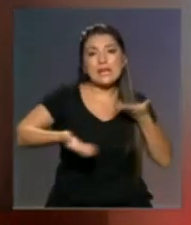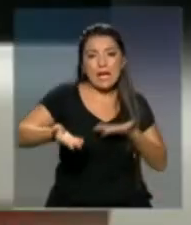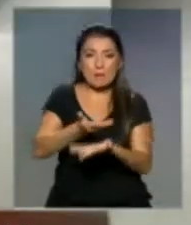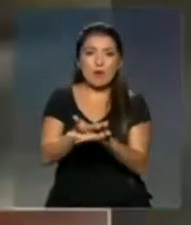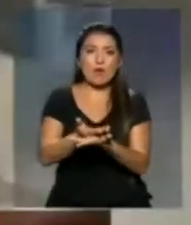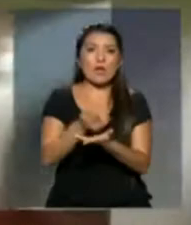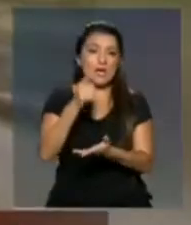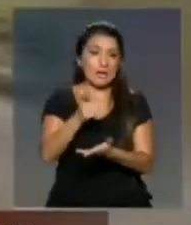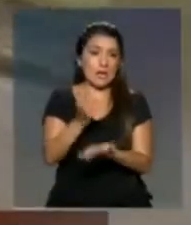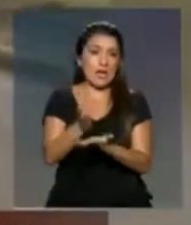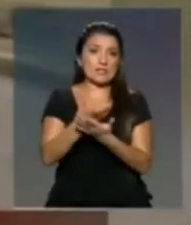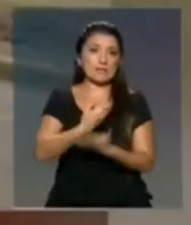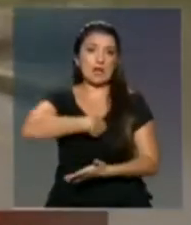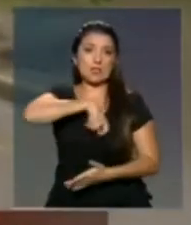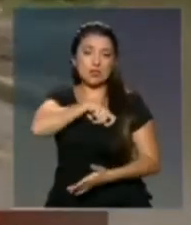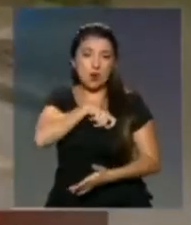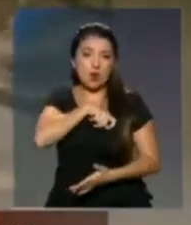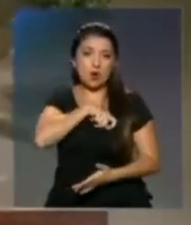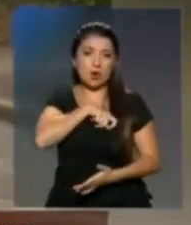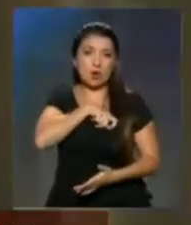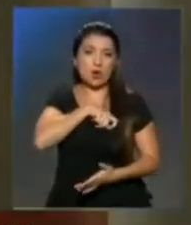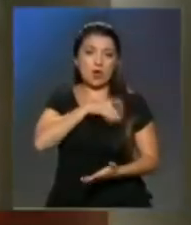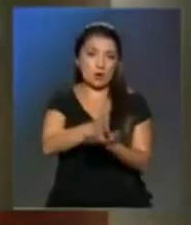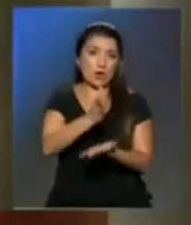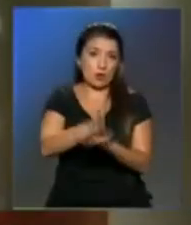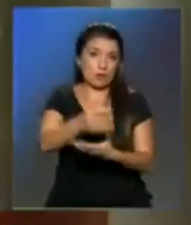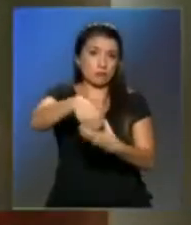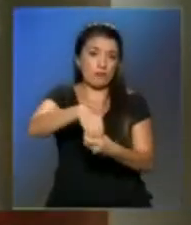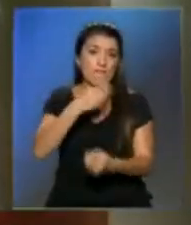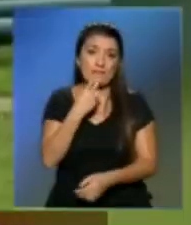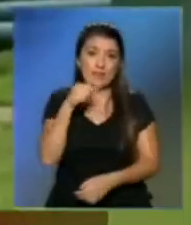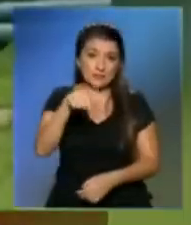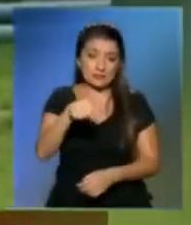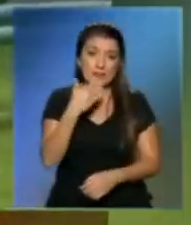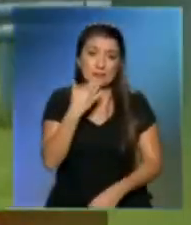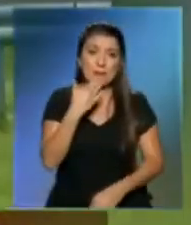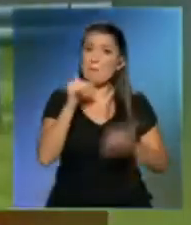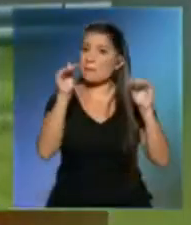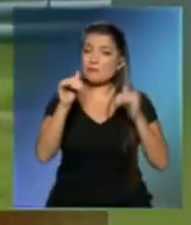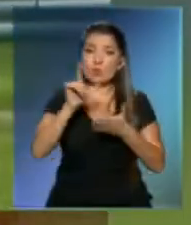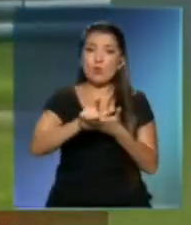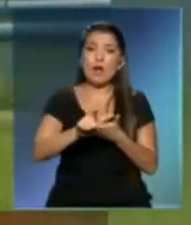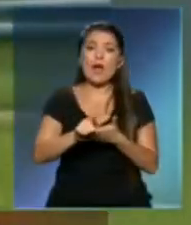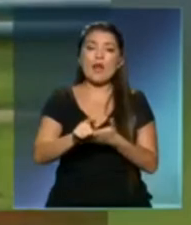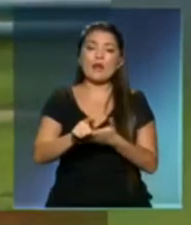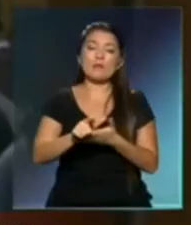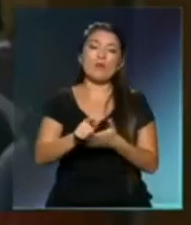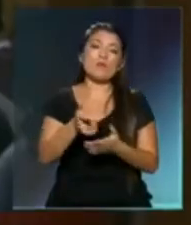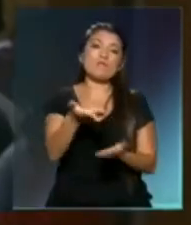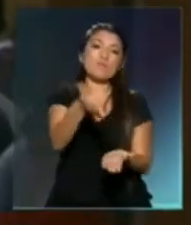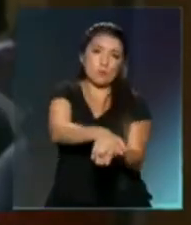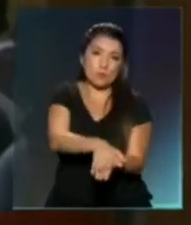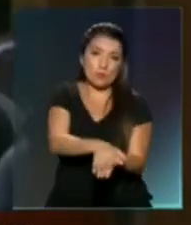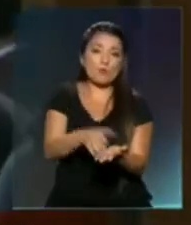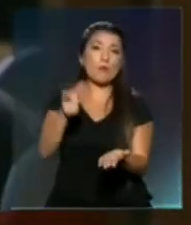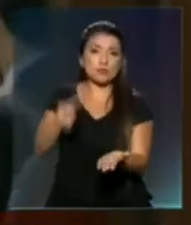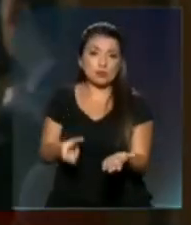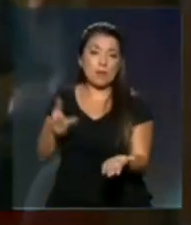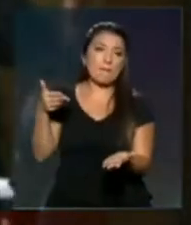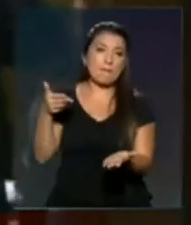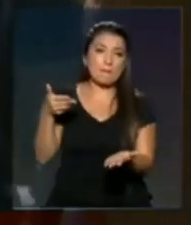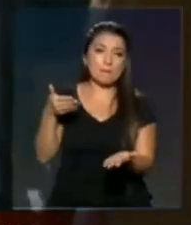clases de español en el colegio donde también recibía mismo lugar donde fue asesinada sus padres viajaron para